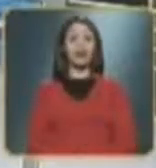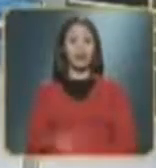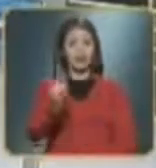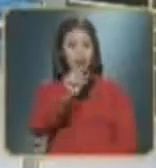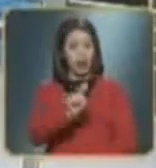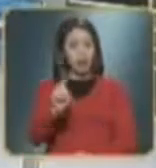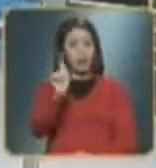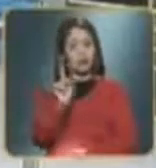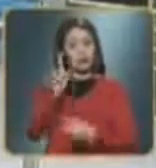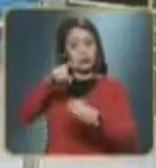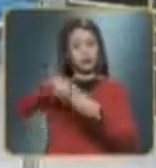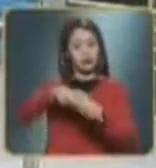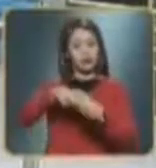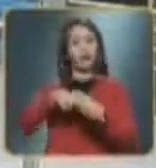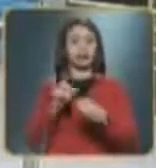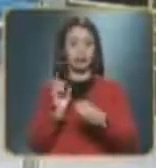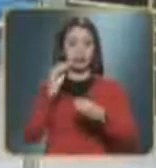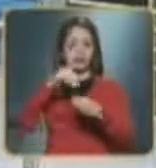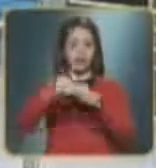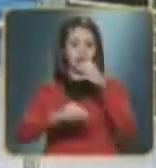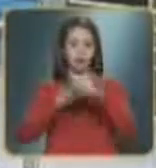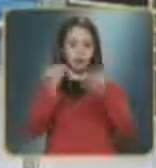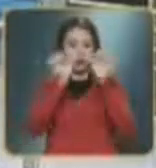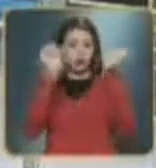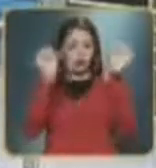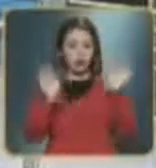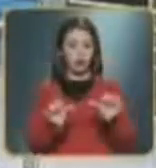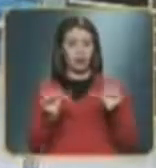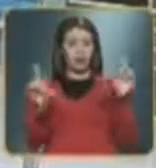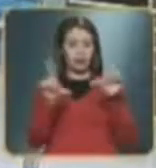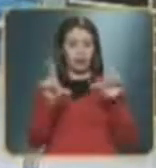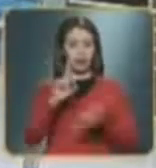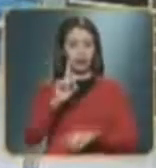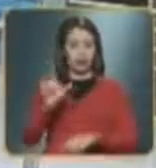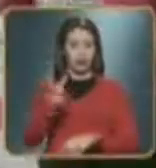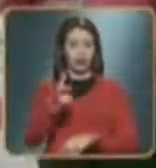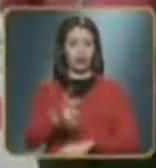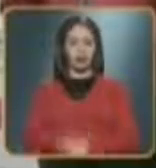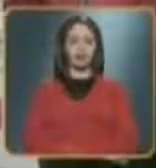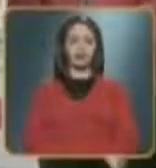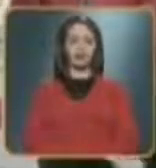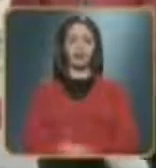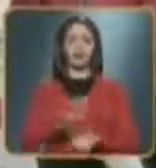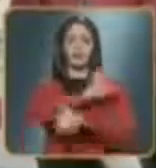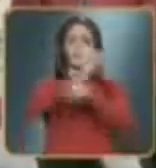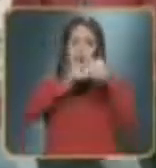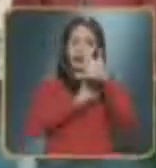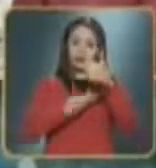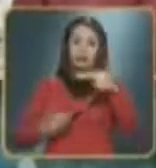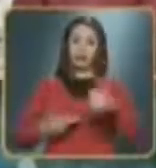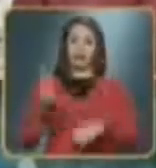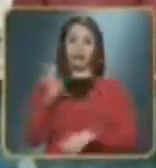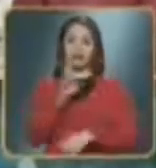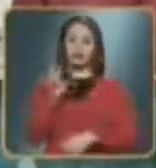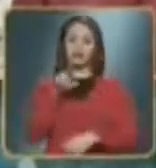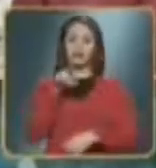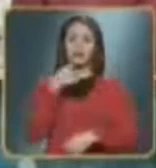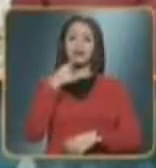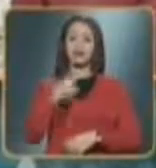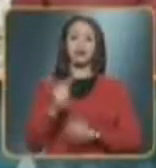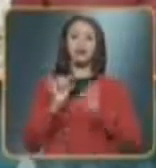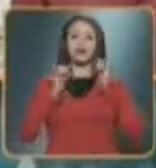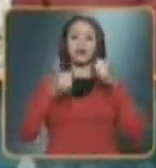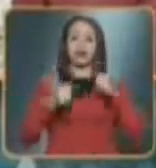de la lista de canales incluidos en el sistema de televisión digital el vicepresidente de la República Nicolás